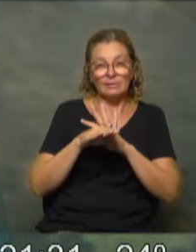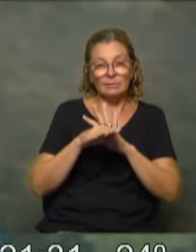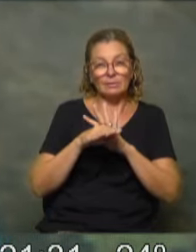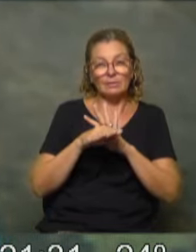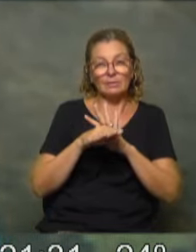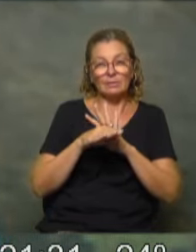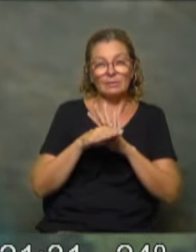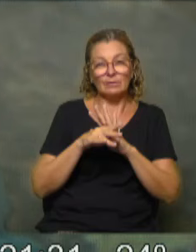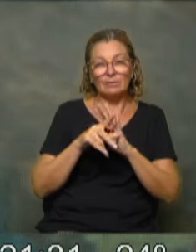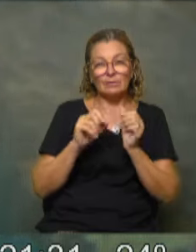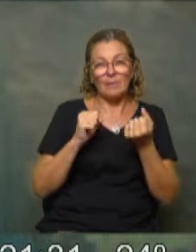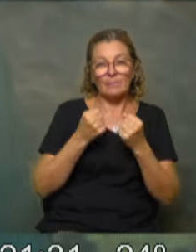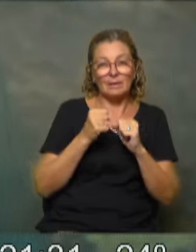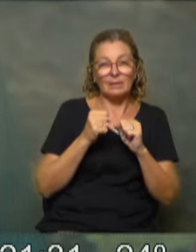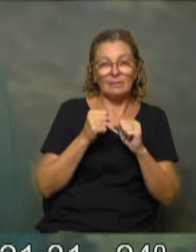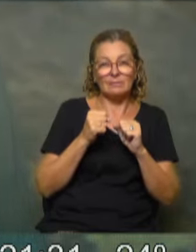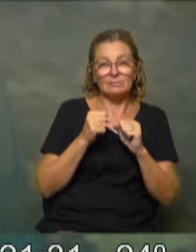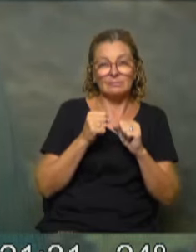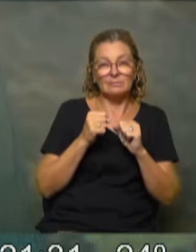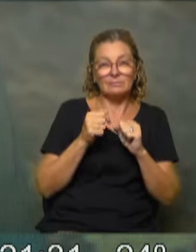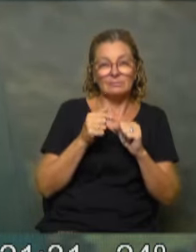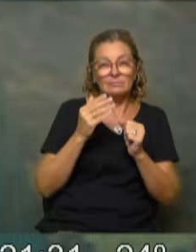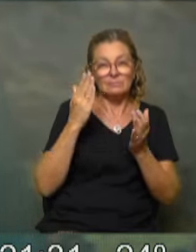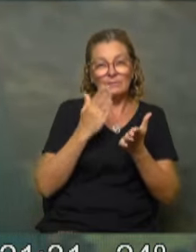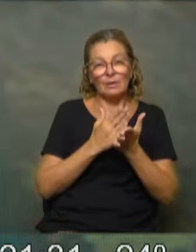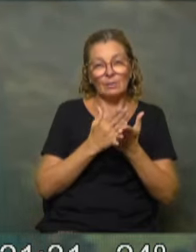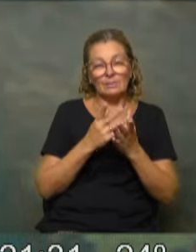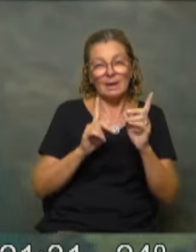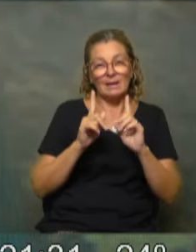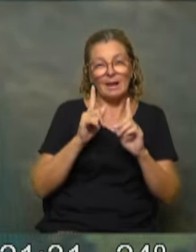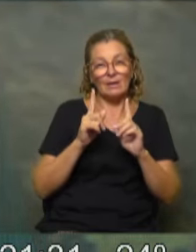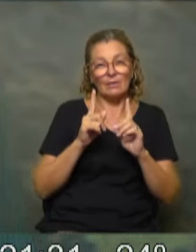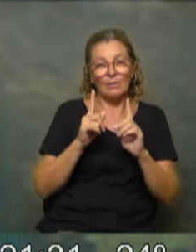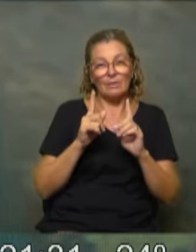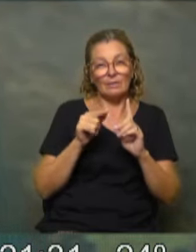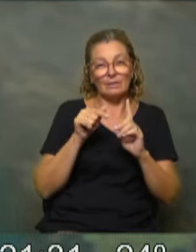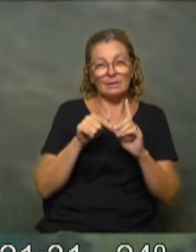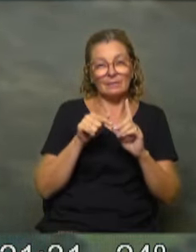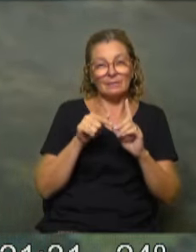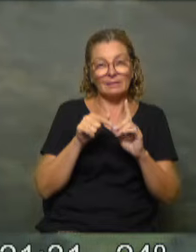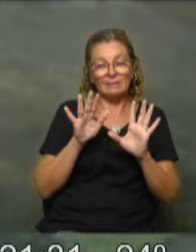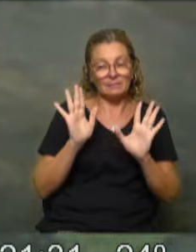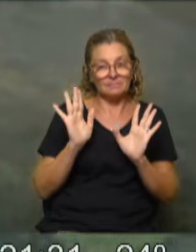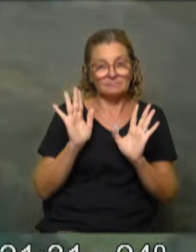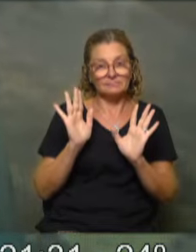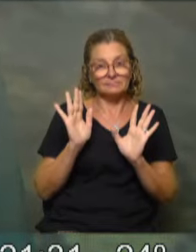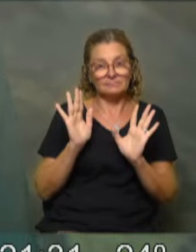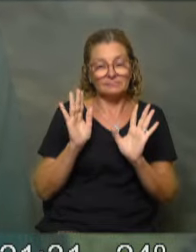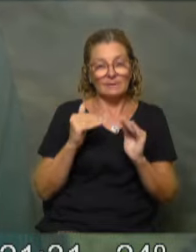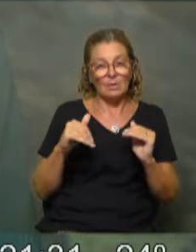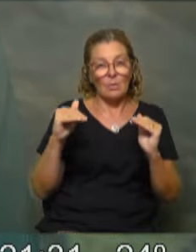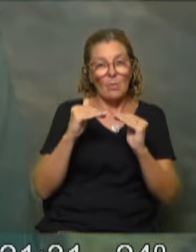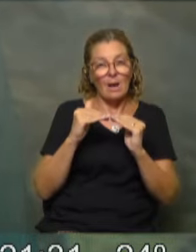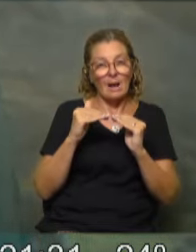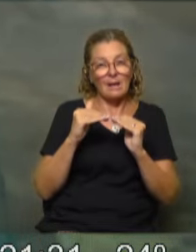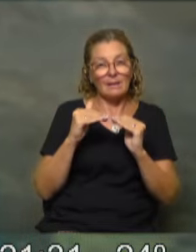no tener tanto miedo, decir, bueno, está, de última, hay algo de la esencia que es así. Igual creo